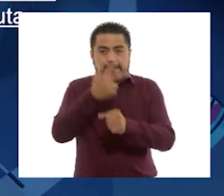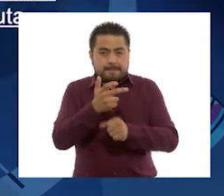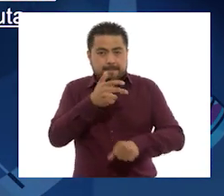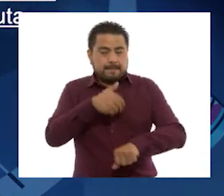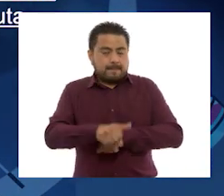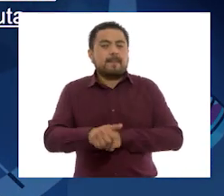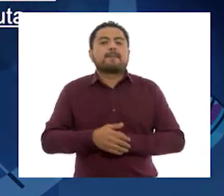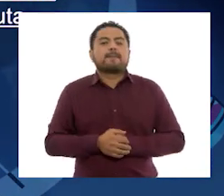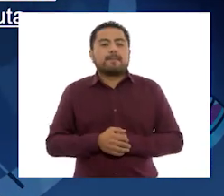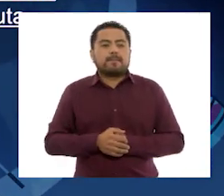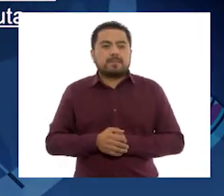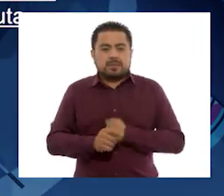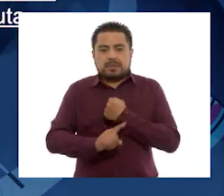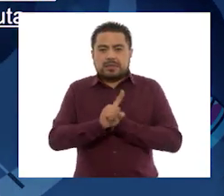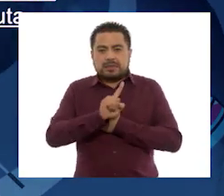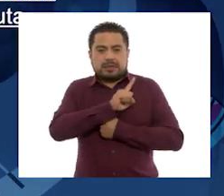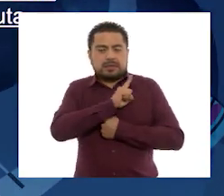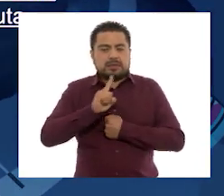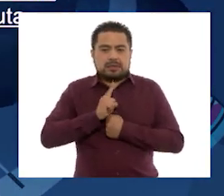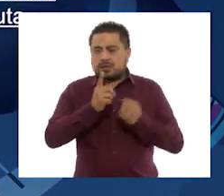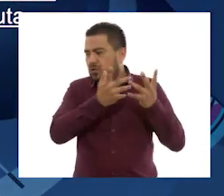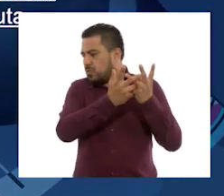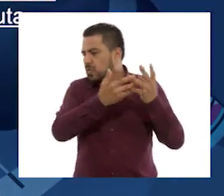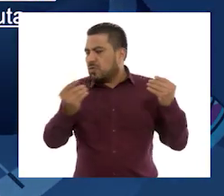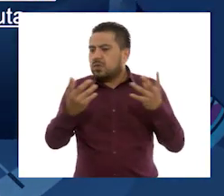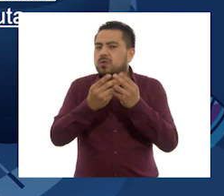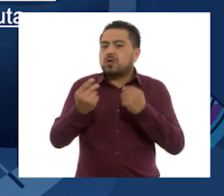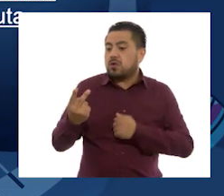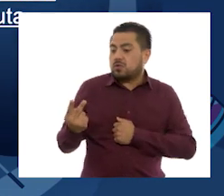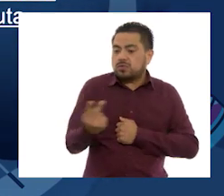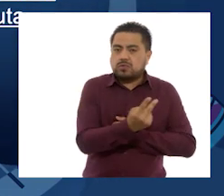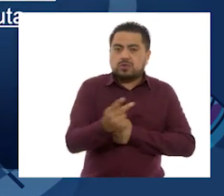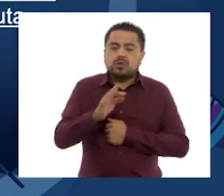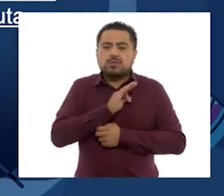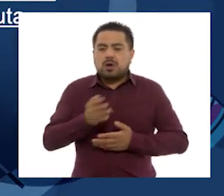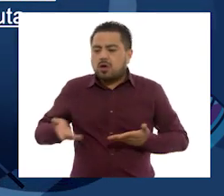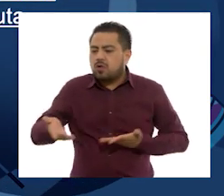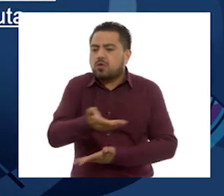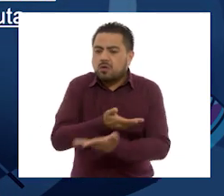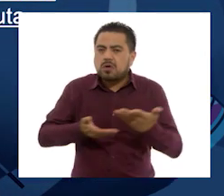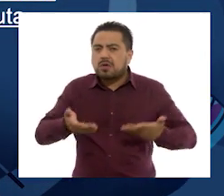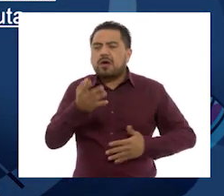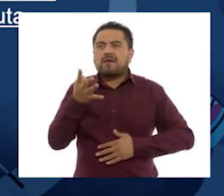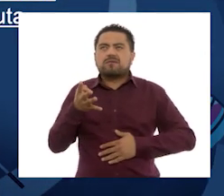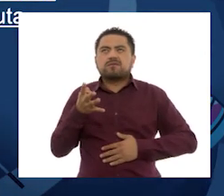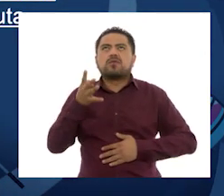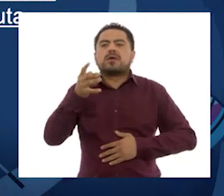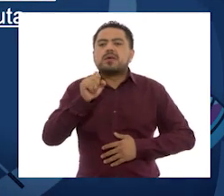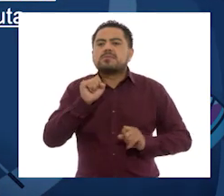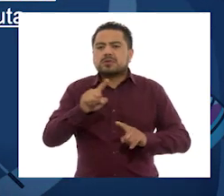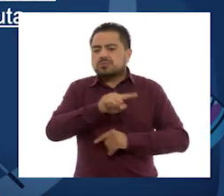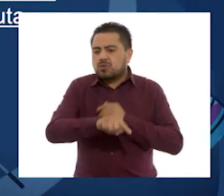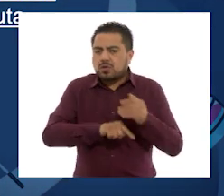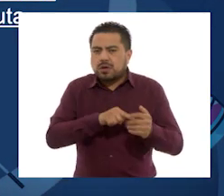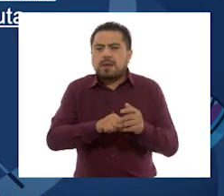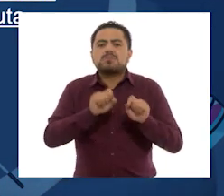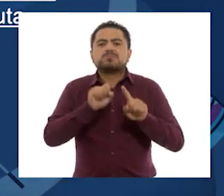es, el conflicto debe ser superado de forma que las partes puedan convivir en el futuro, en el mismo espacio